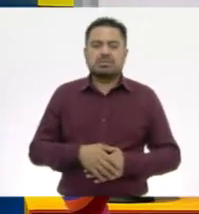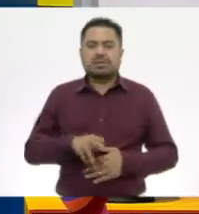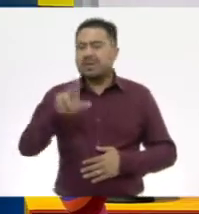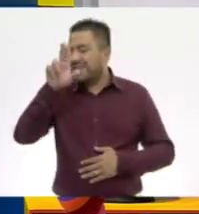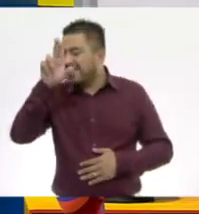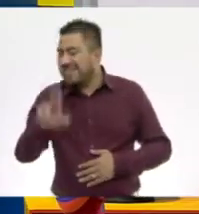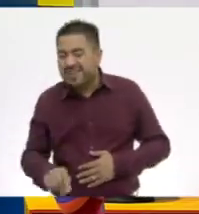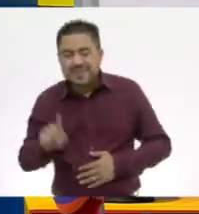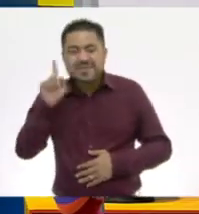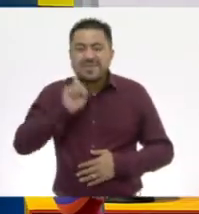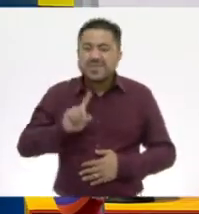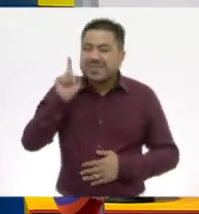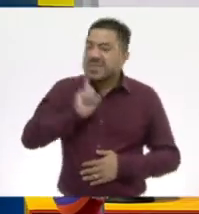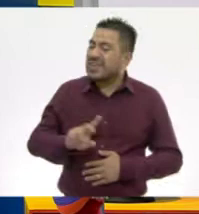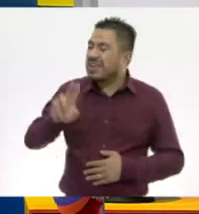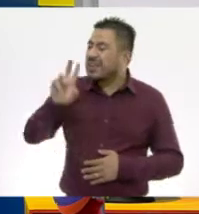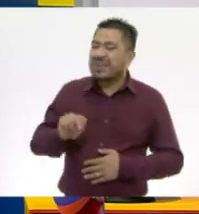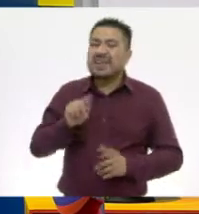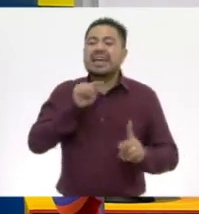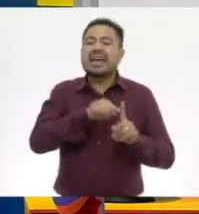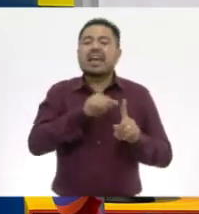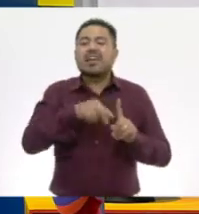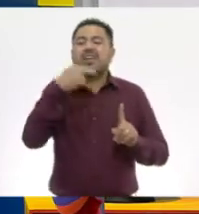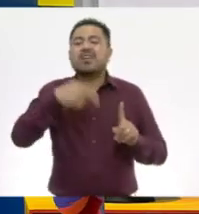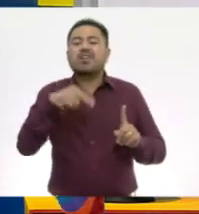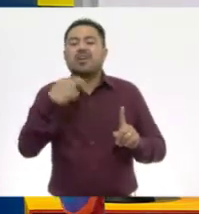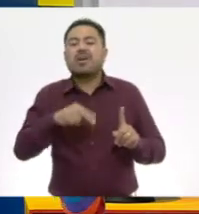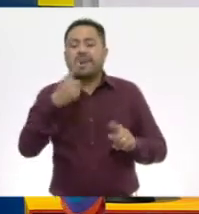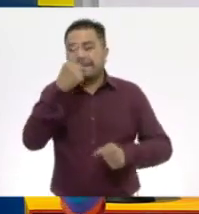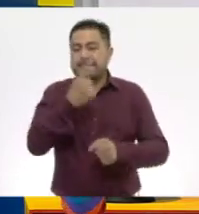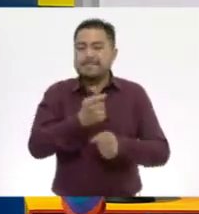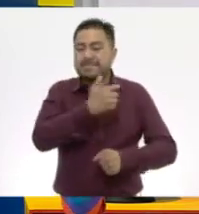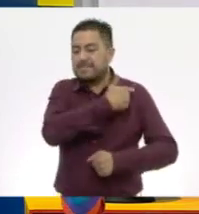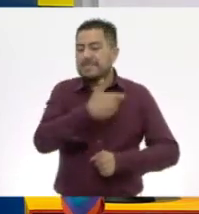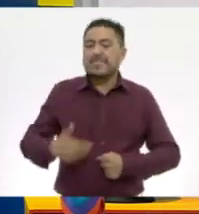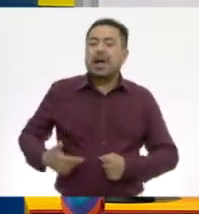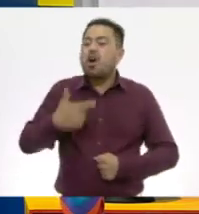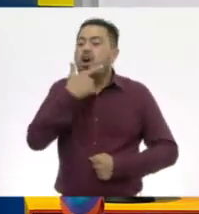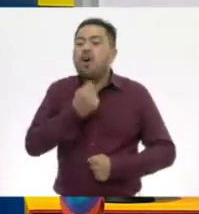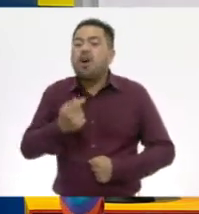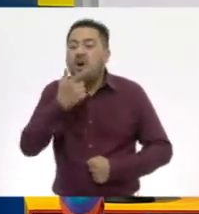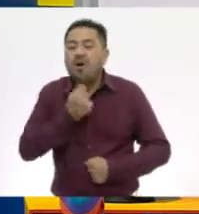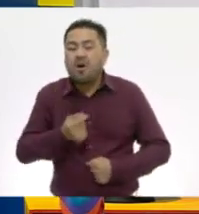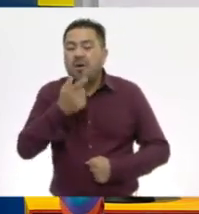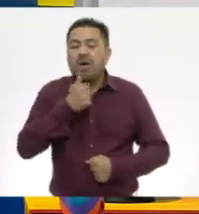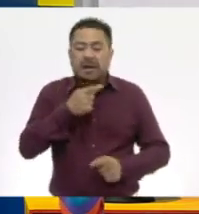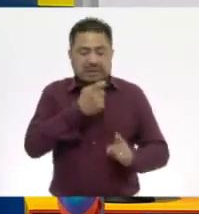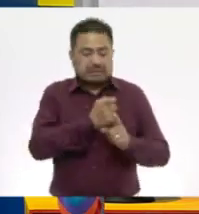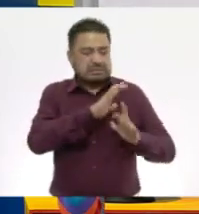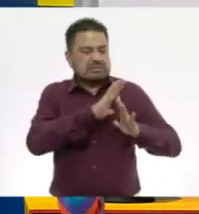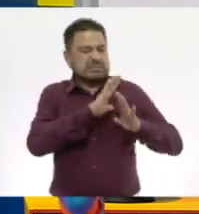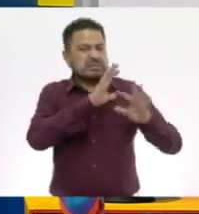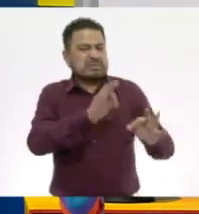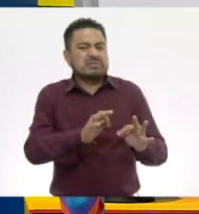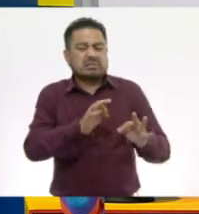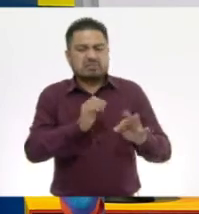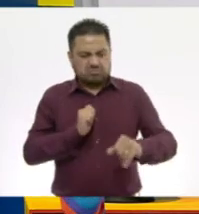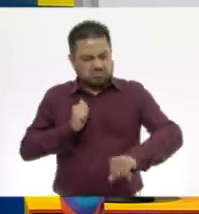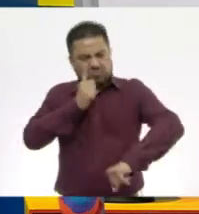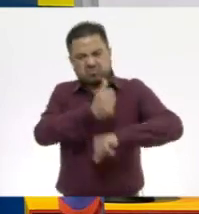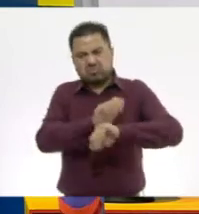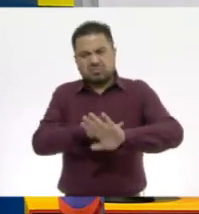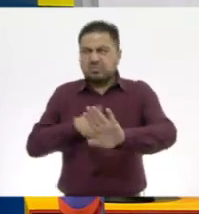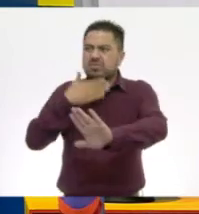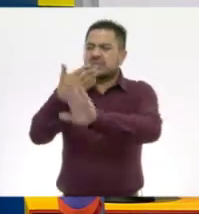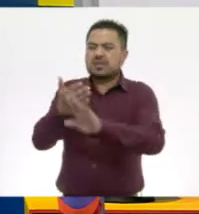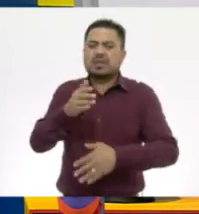Ton, Guadalupe Victoria es el nombre de nuestro primer presidente. Fue uno de los insurgentes que más se opuso al imperio de Agustín